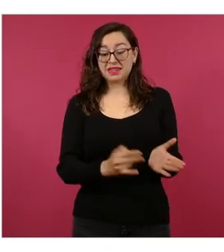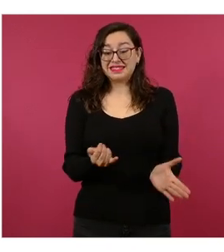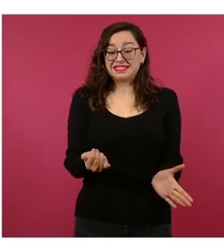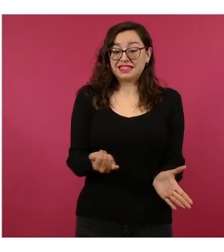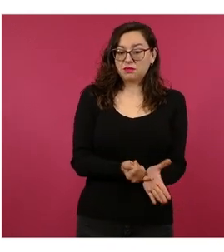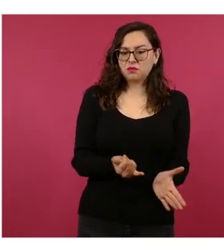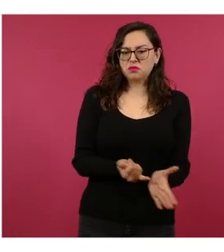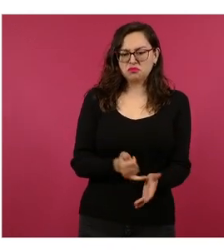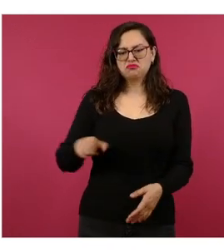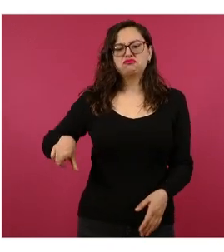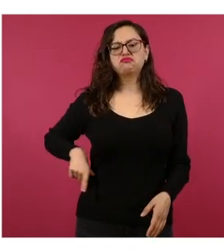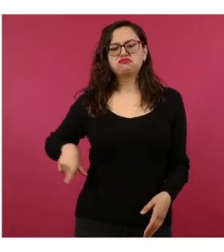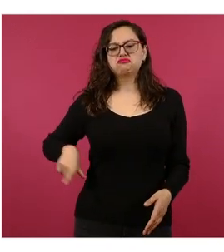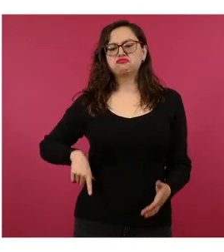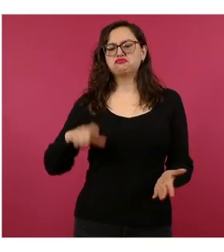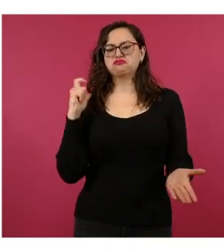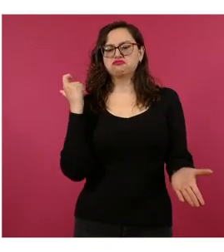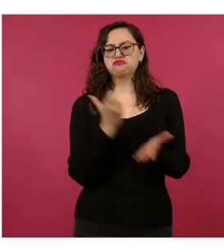semana será de